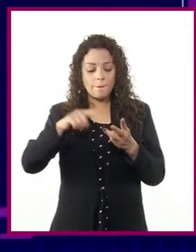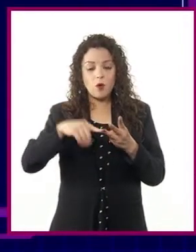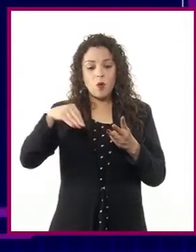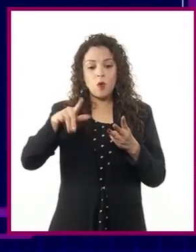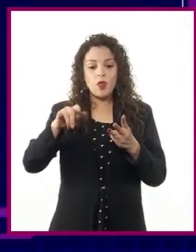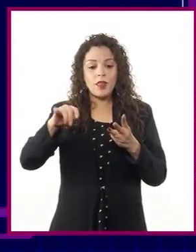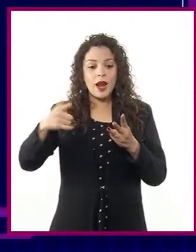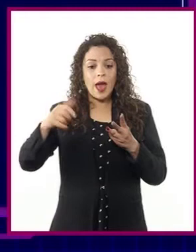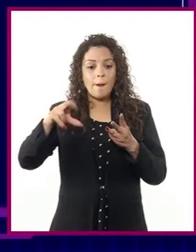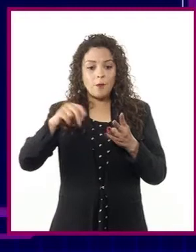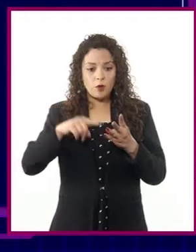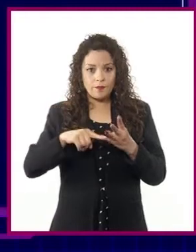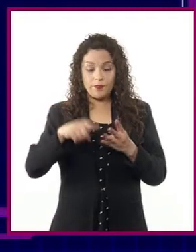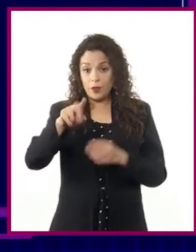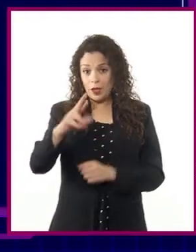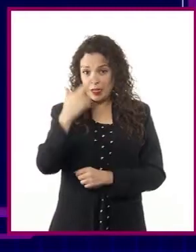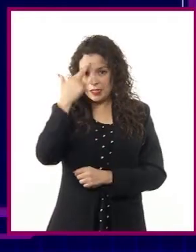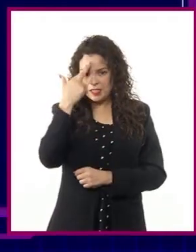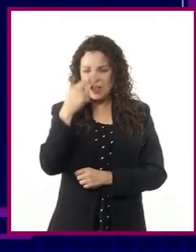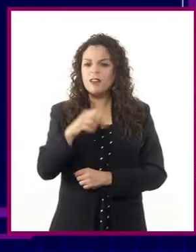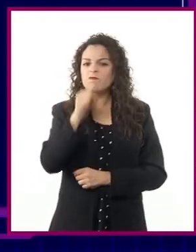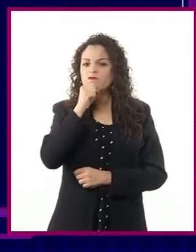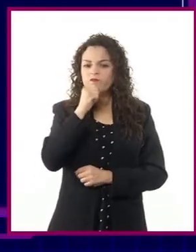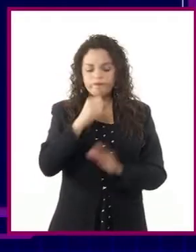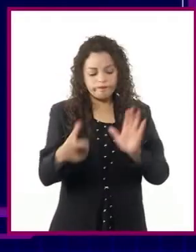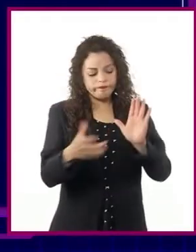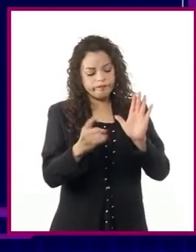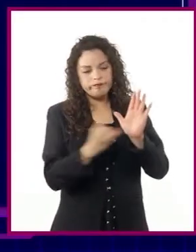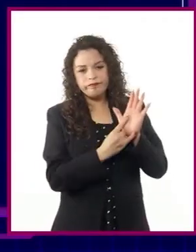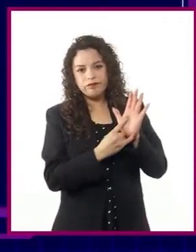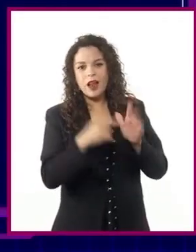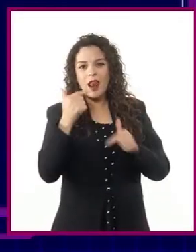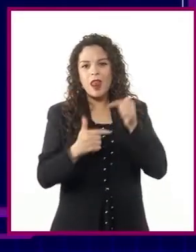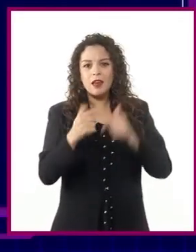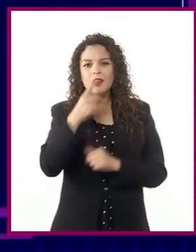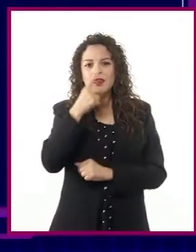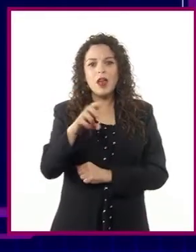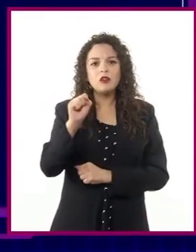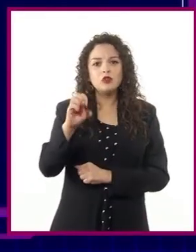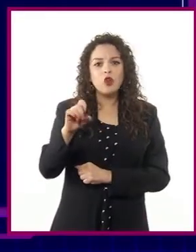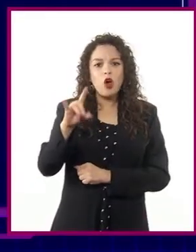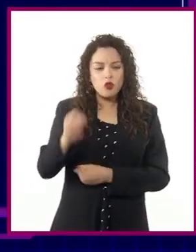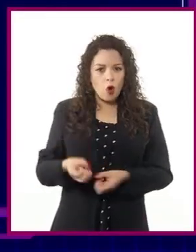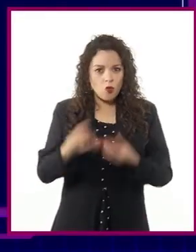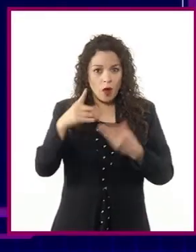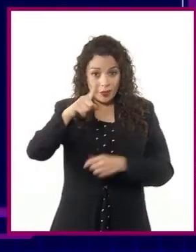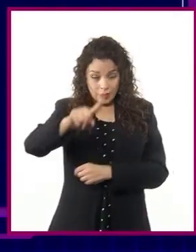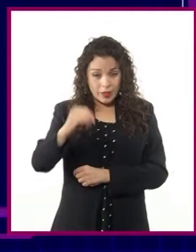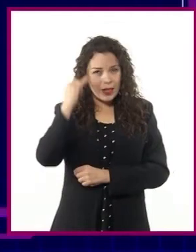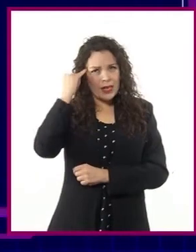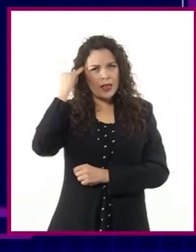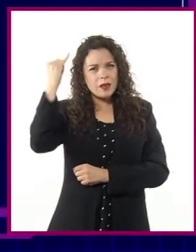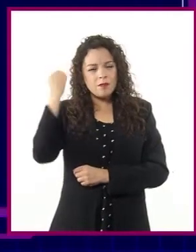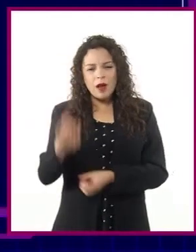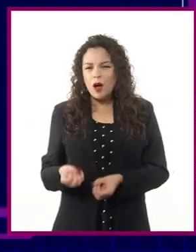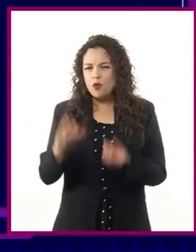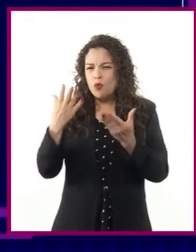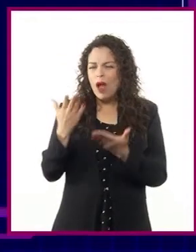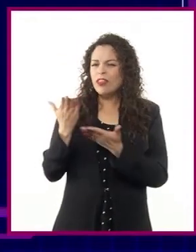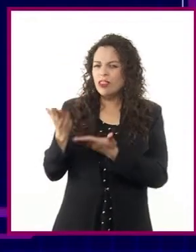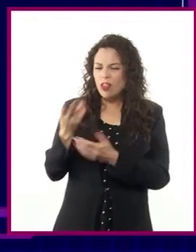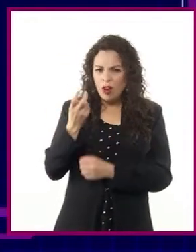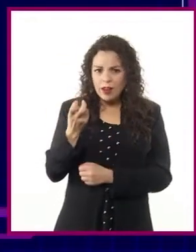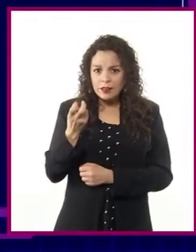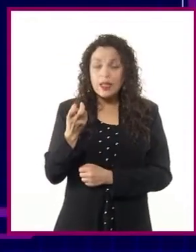¿Recuerdas la información del sodio en el envase de leche? ¿Puedes imaginar la dimensión de esa cantidad? También se